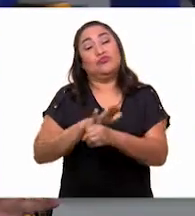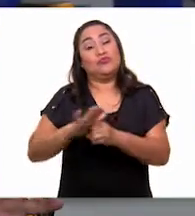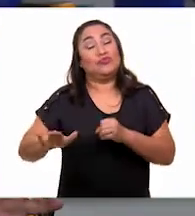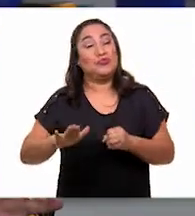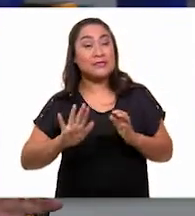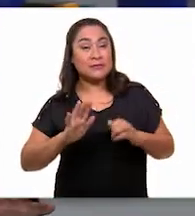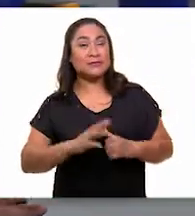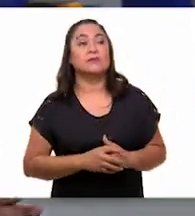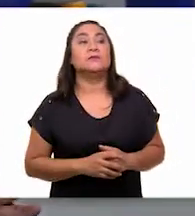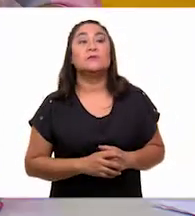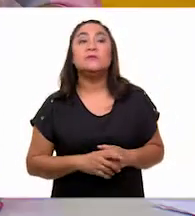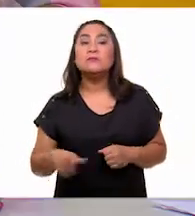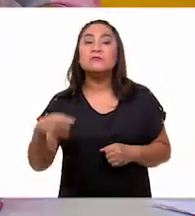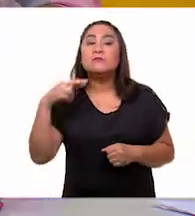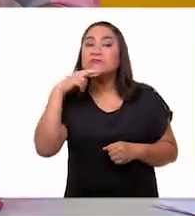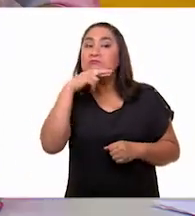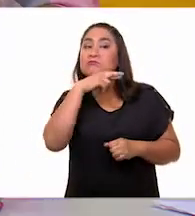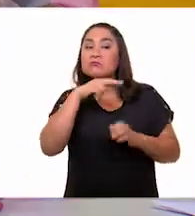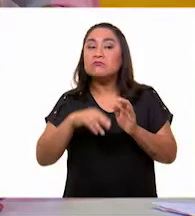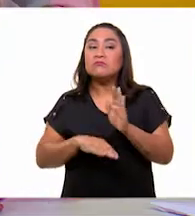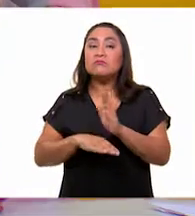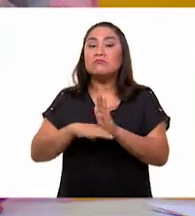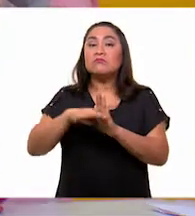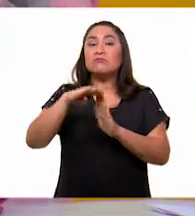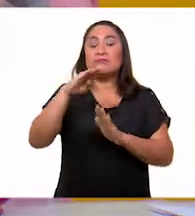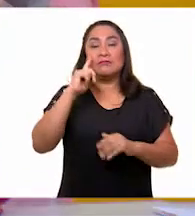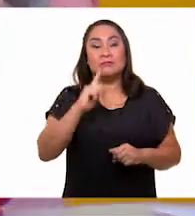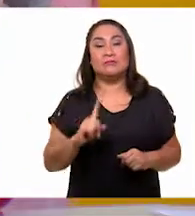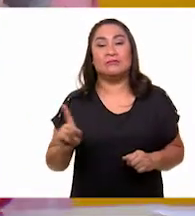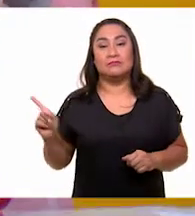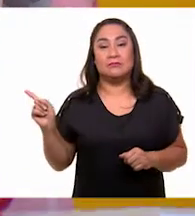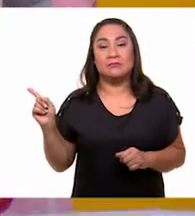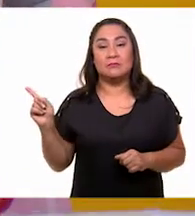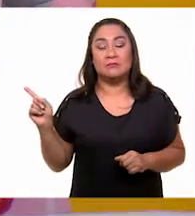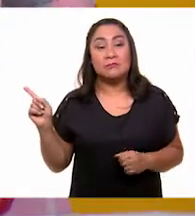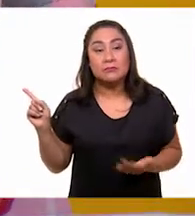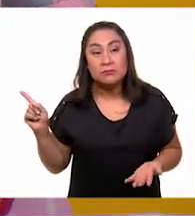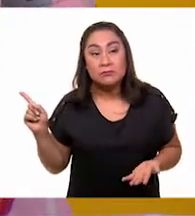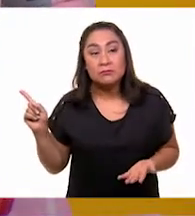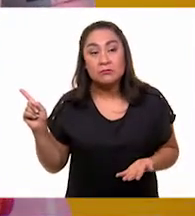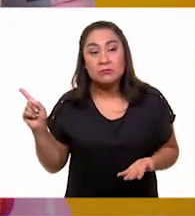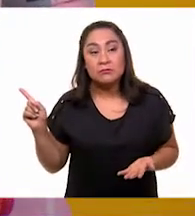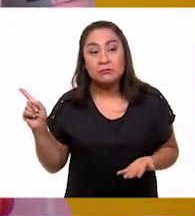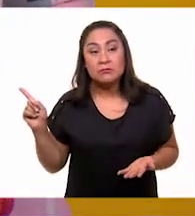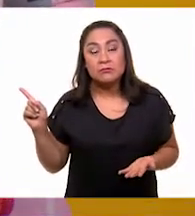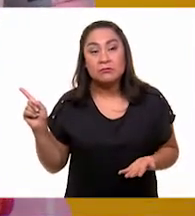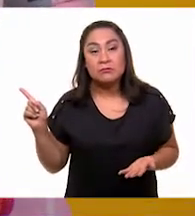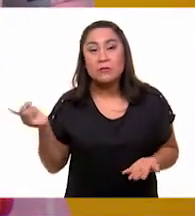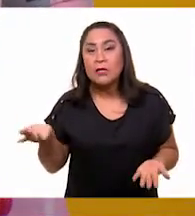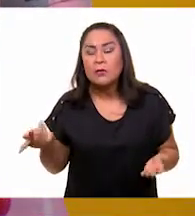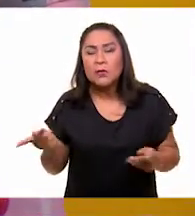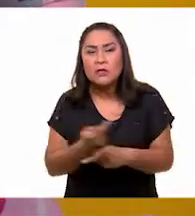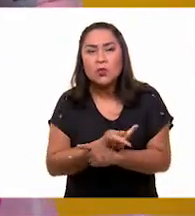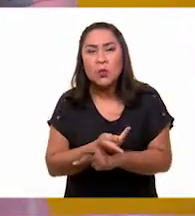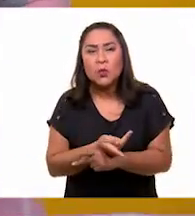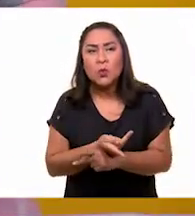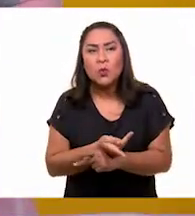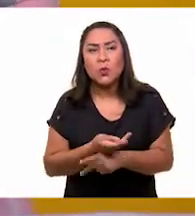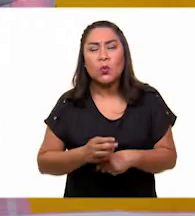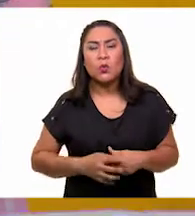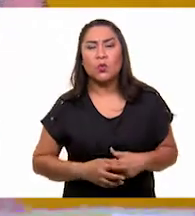está llenando más rápido. ¿Y qué está pasando con la botella 2, Oscar? Pues ya se está llenando también, pero...